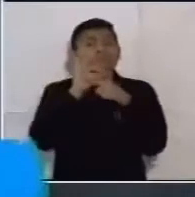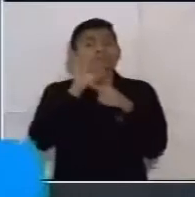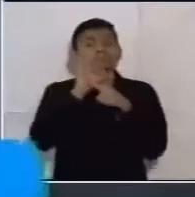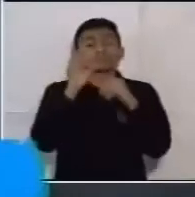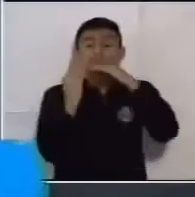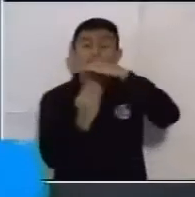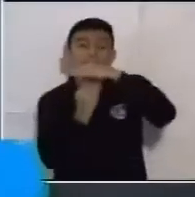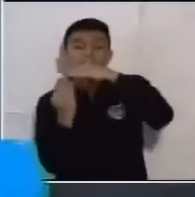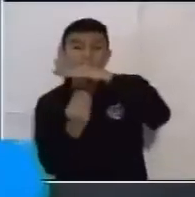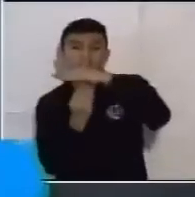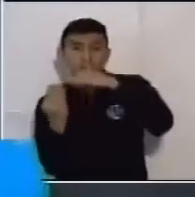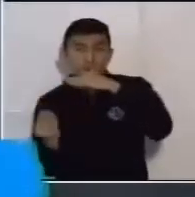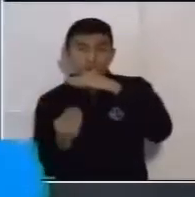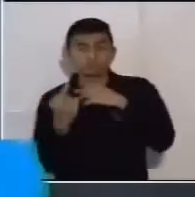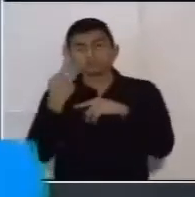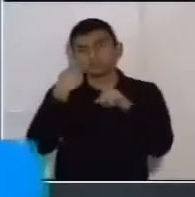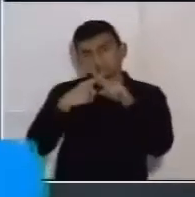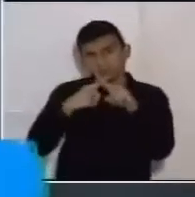altura